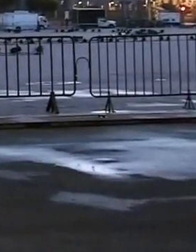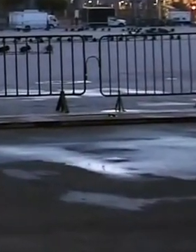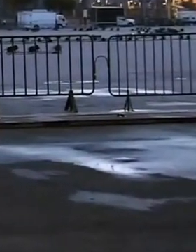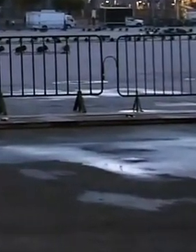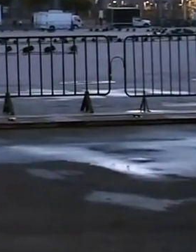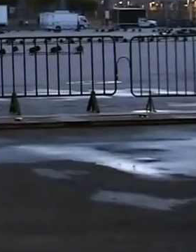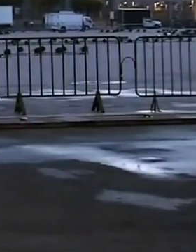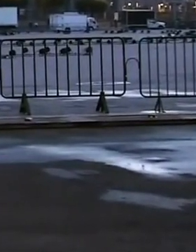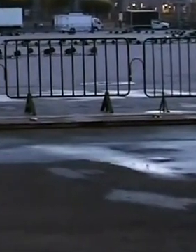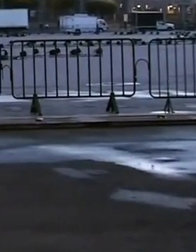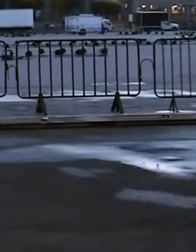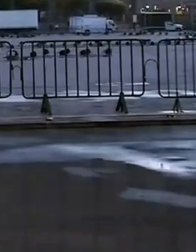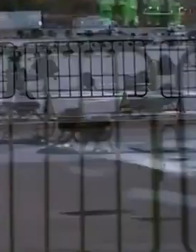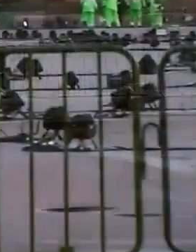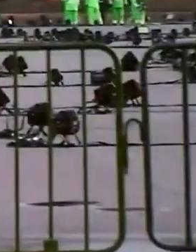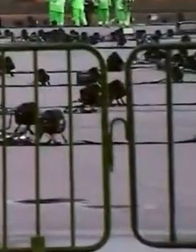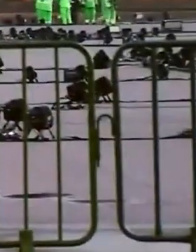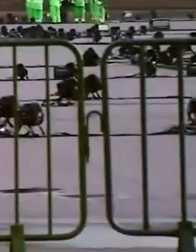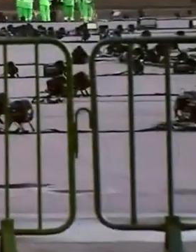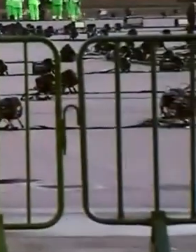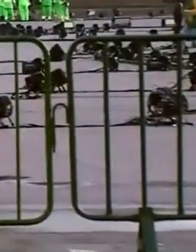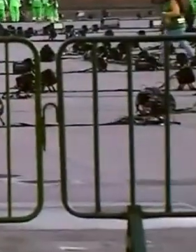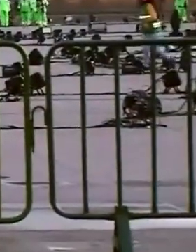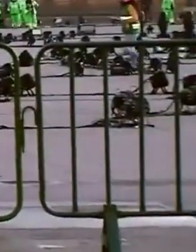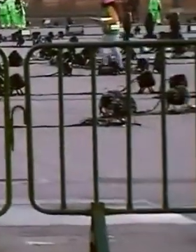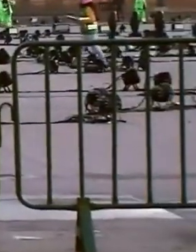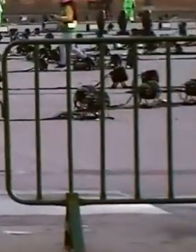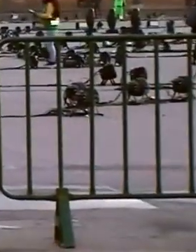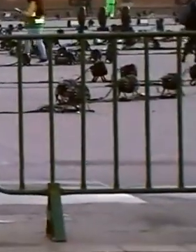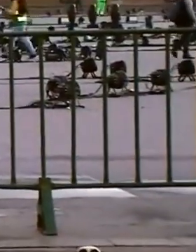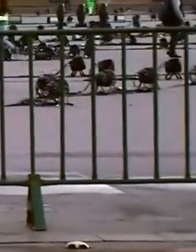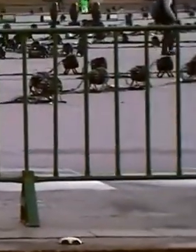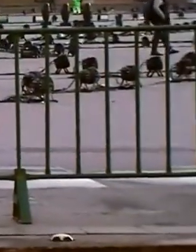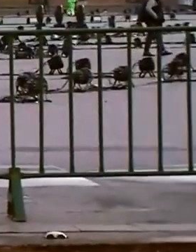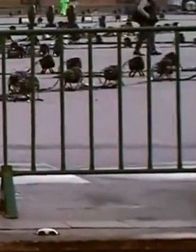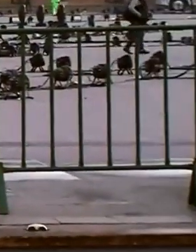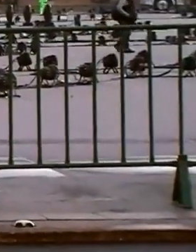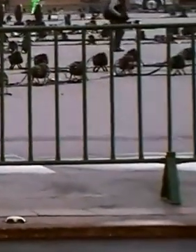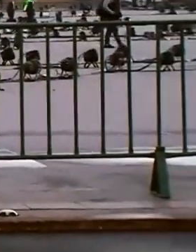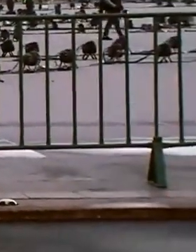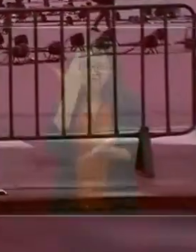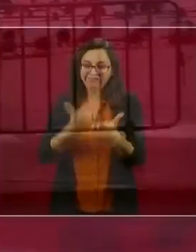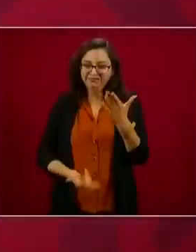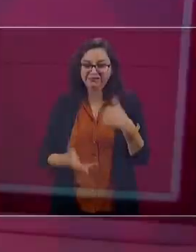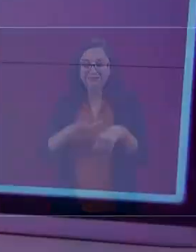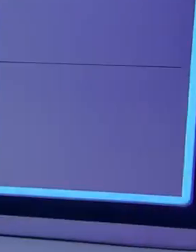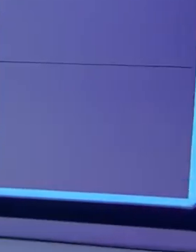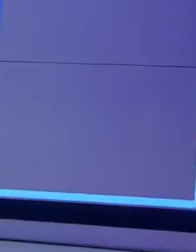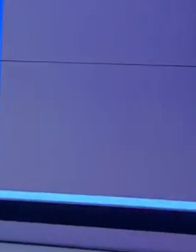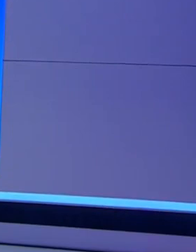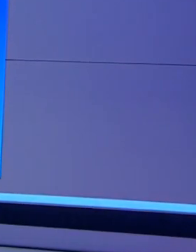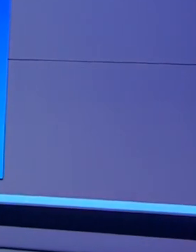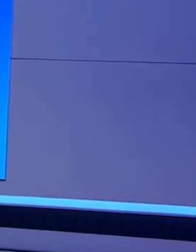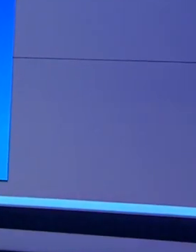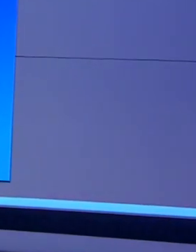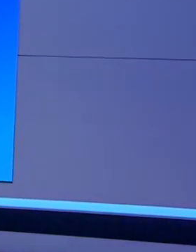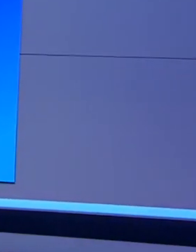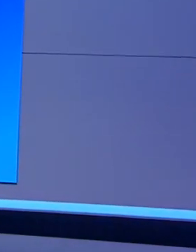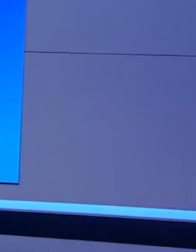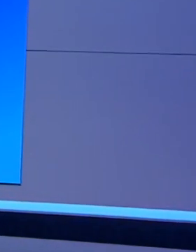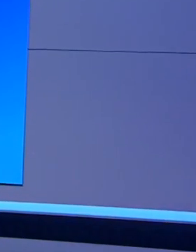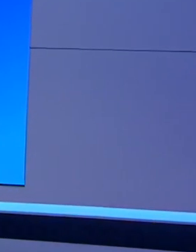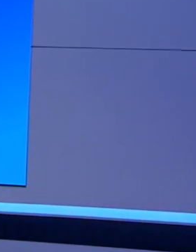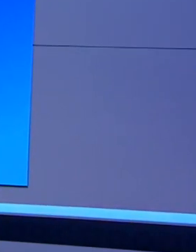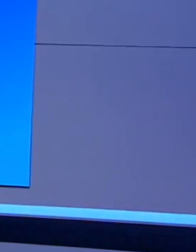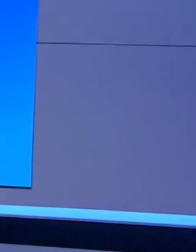y las libertades. Señaló a sus adversarios de difundir este rumor. En Twitter, el arzobispo